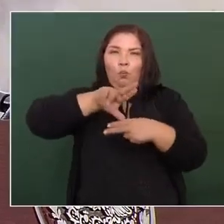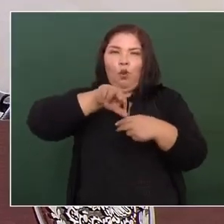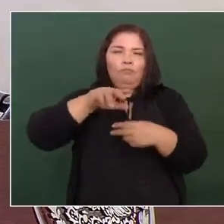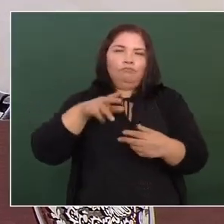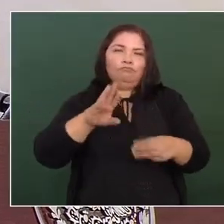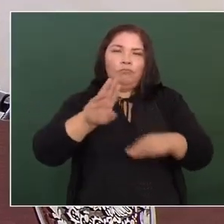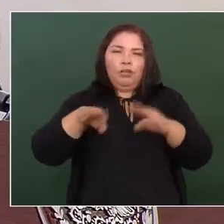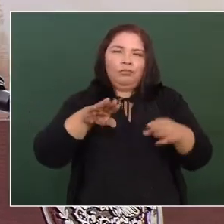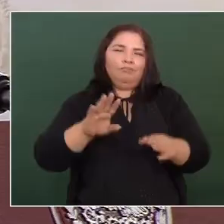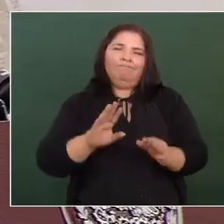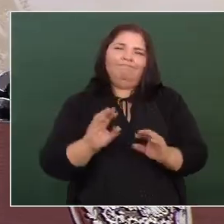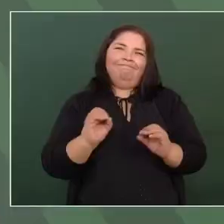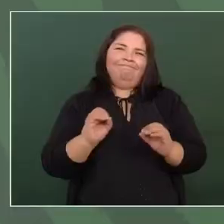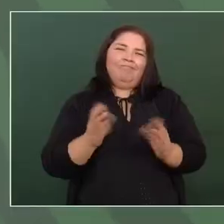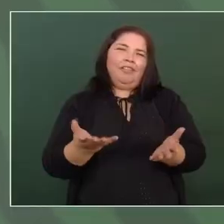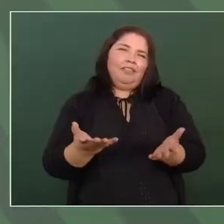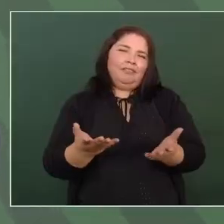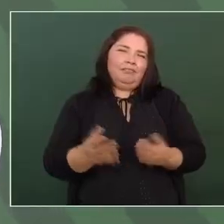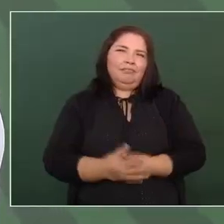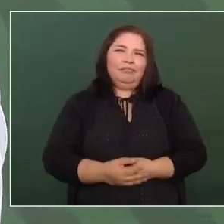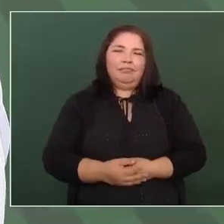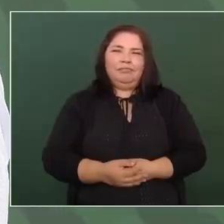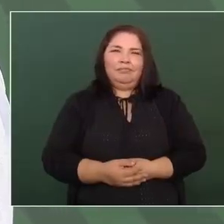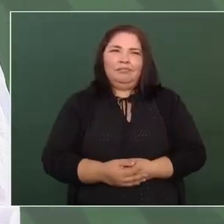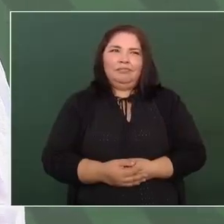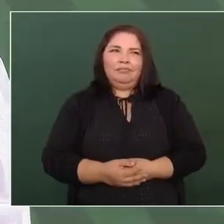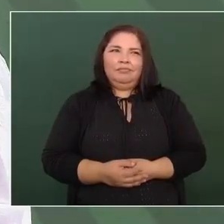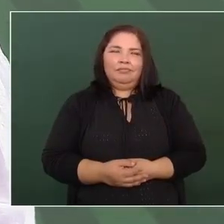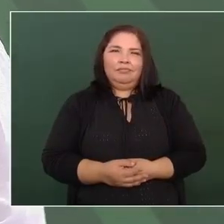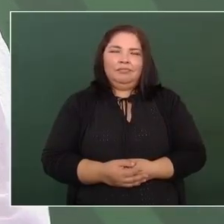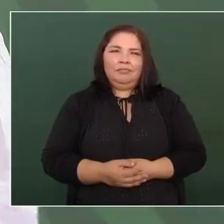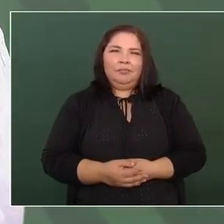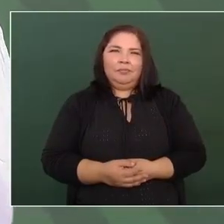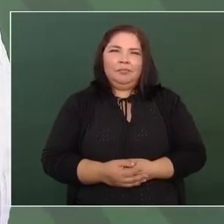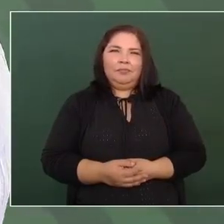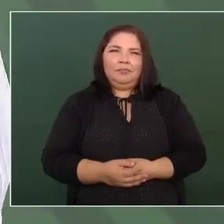Ahora sí, que por